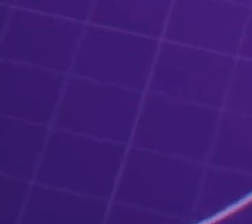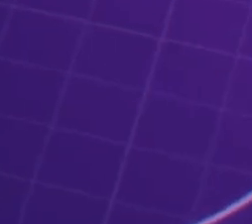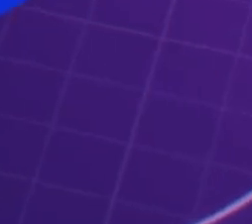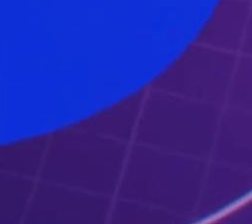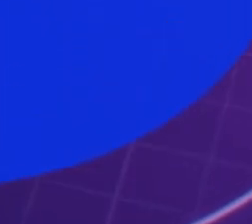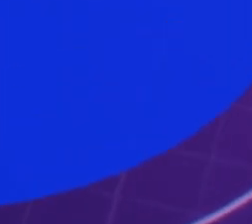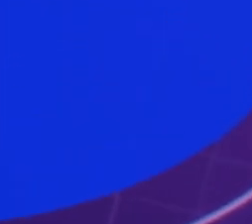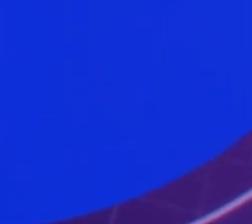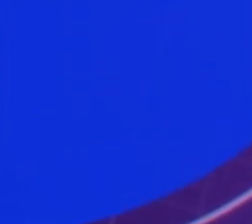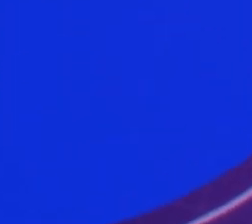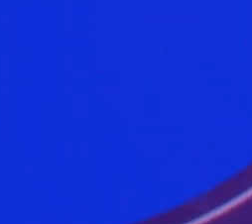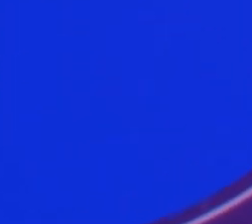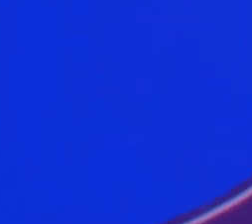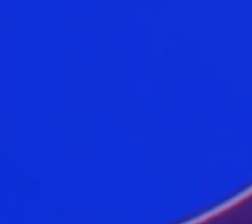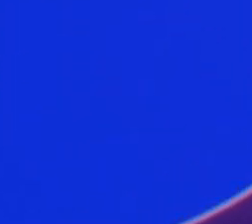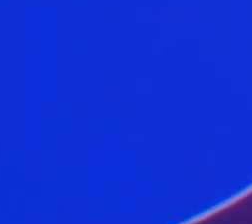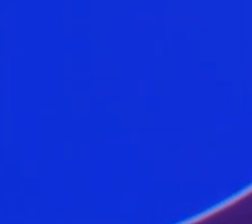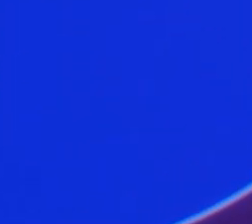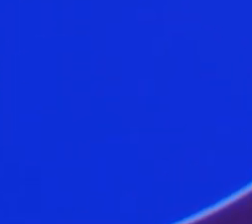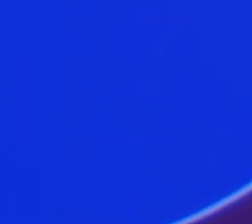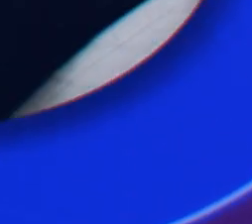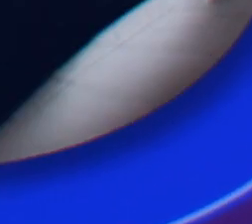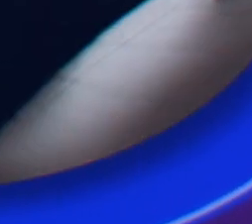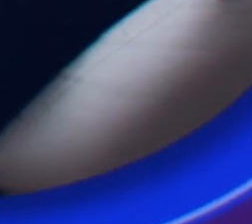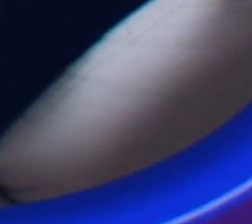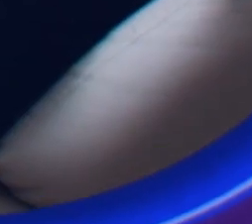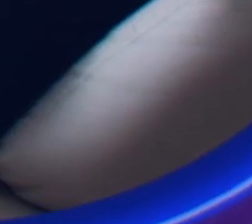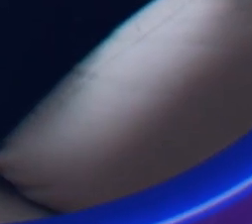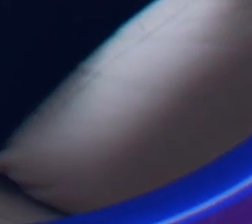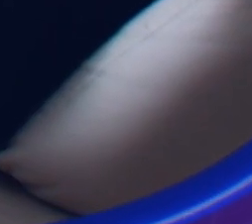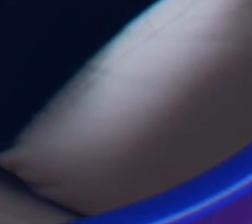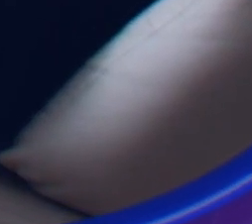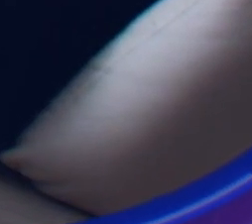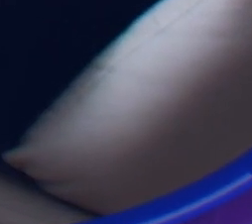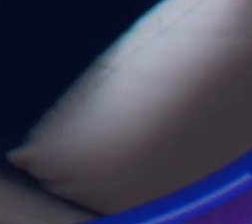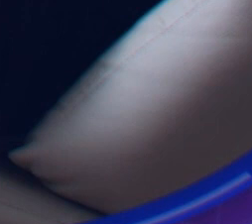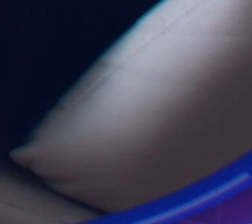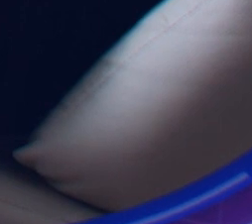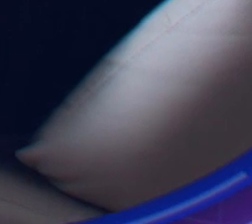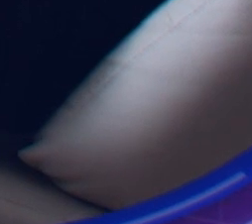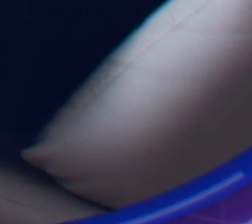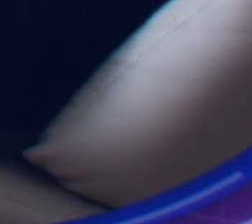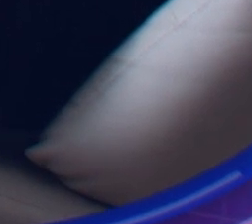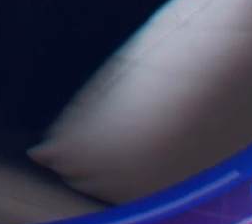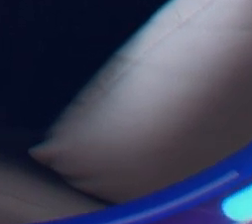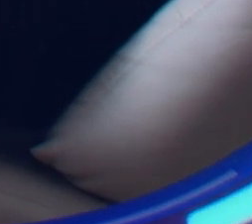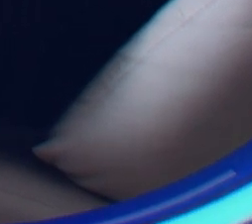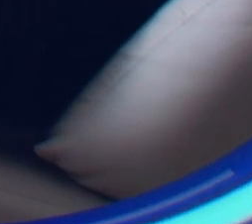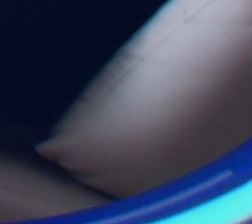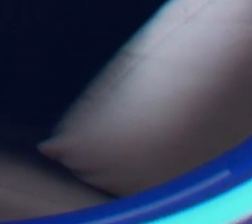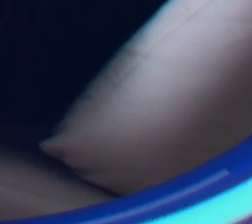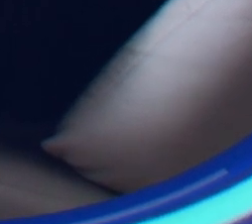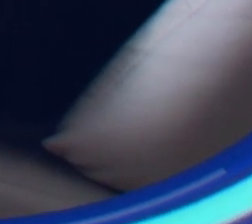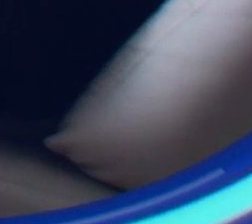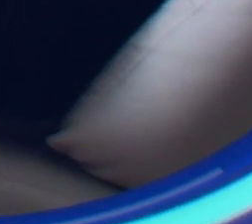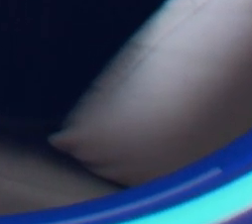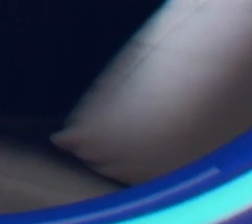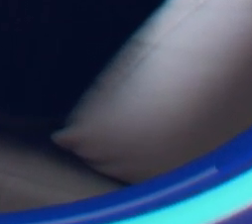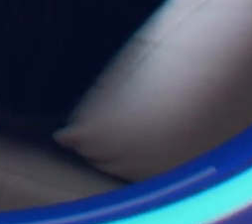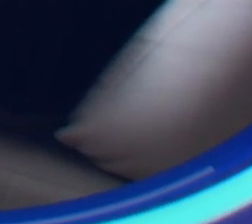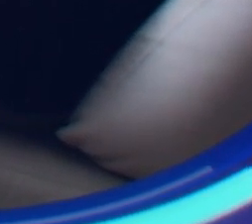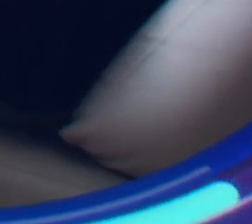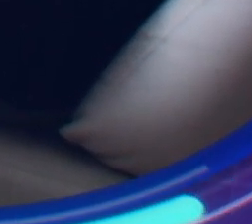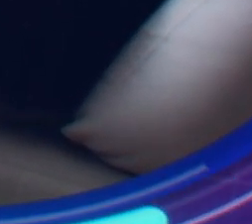una plataforma digital es un entorno en el que los usuarios podemos llevar a cabo tareas gestionar actividades colaborar con otros